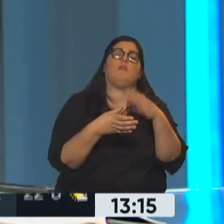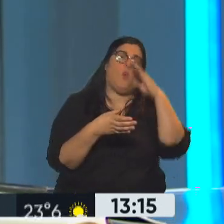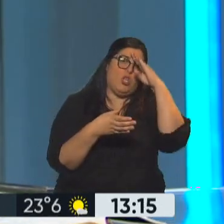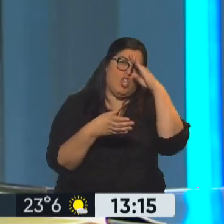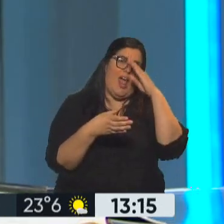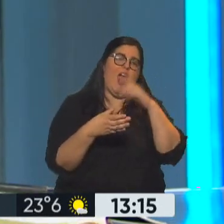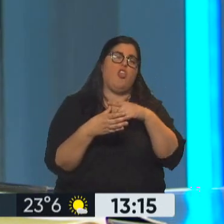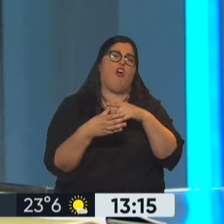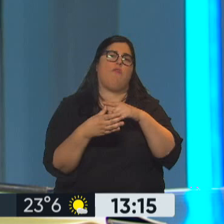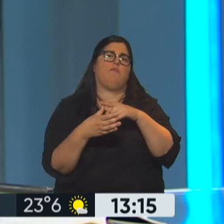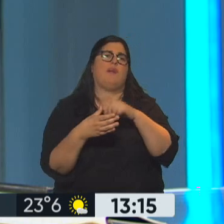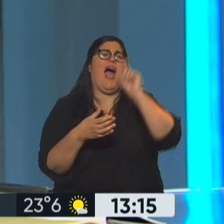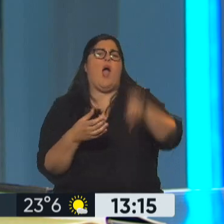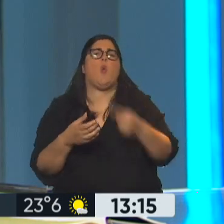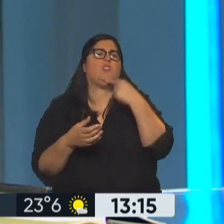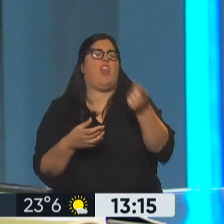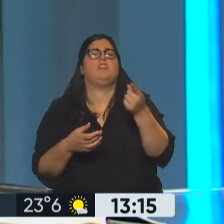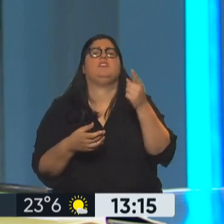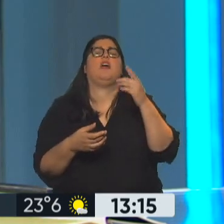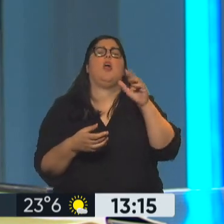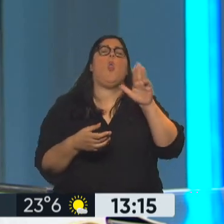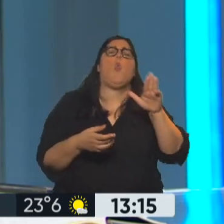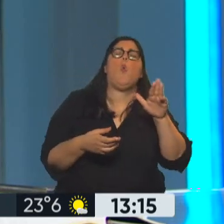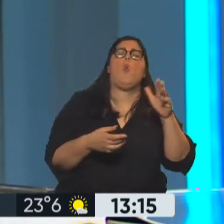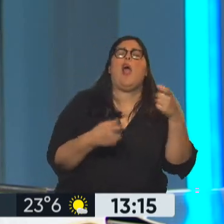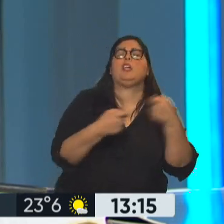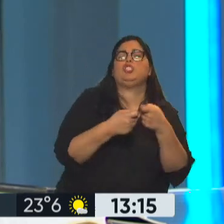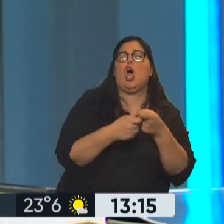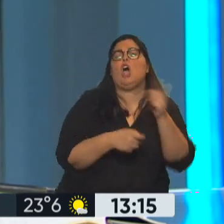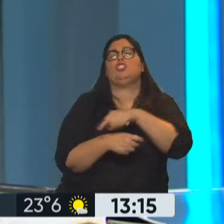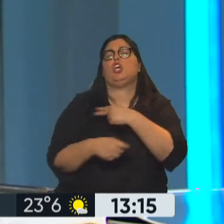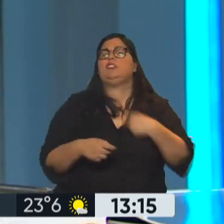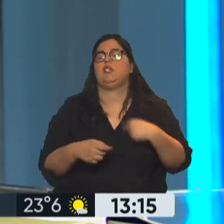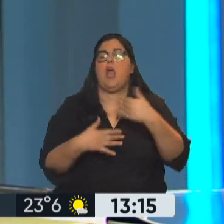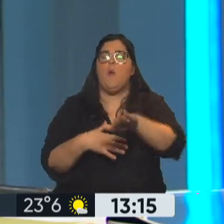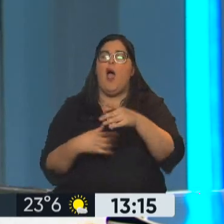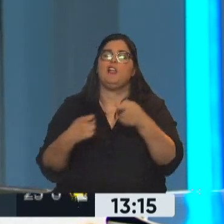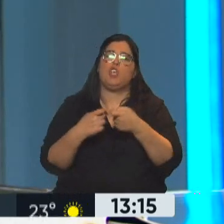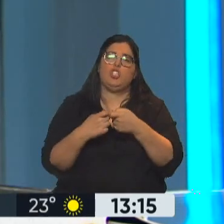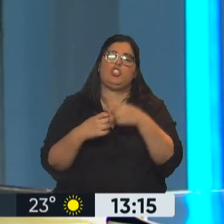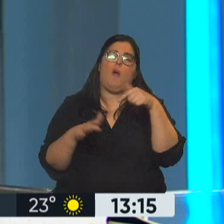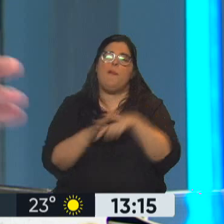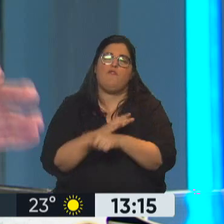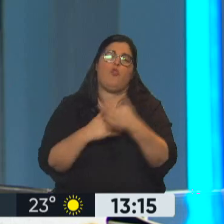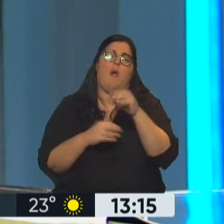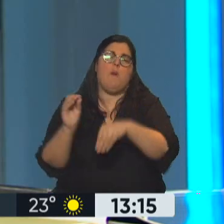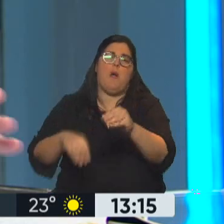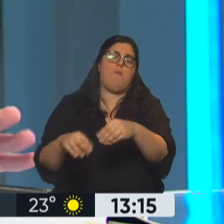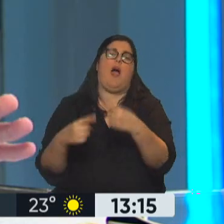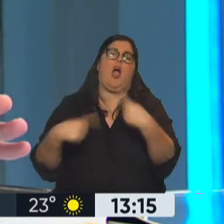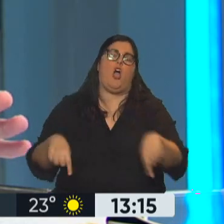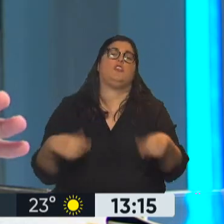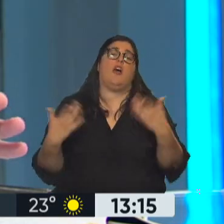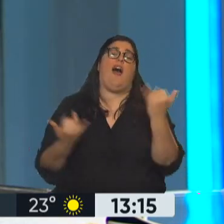Lula como el candidato de China, aquel que va a intensificar las relaciones con China, que también obviamente responde a ciertos intereses